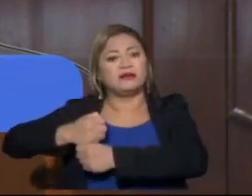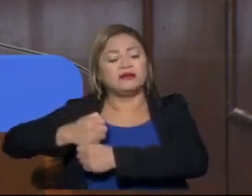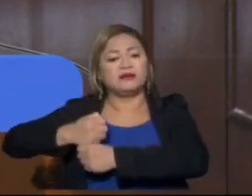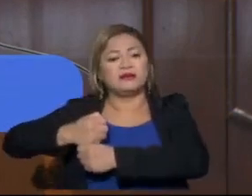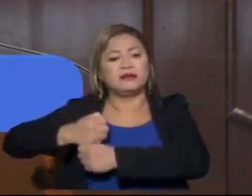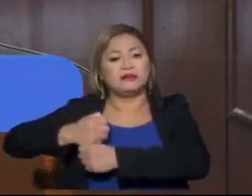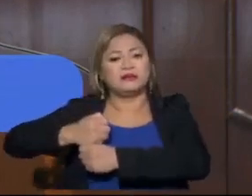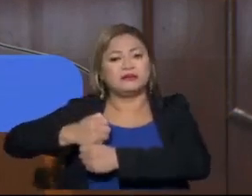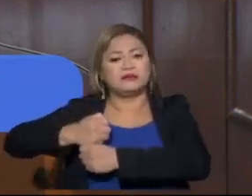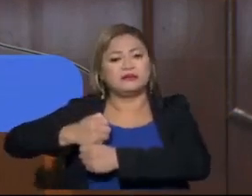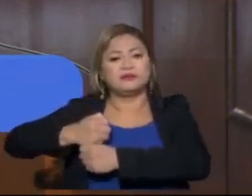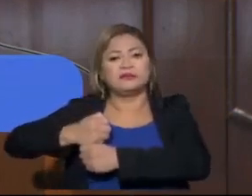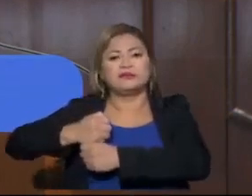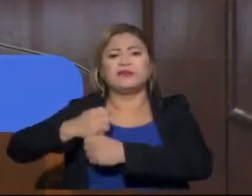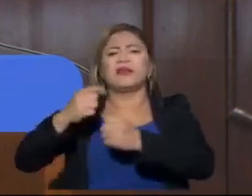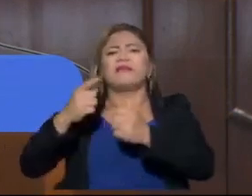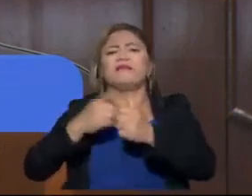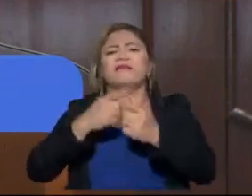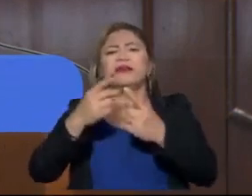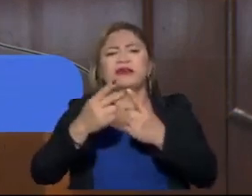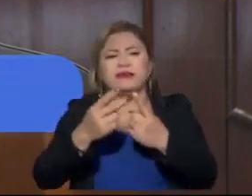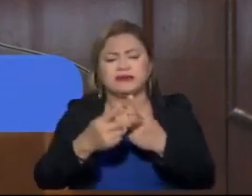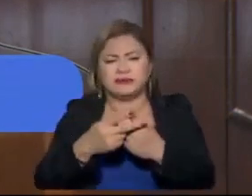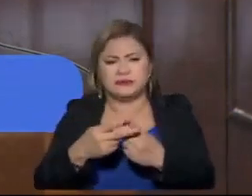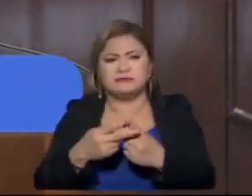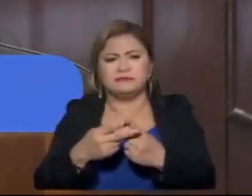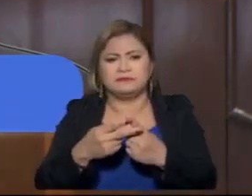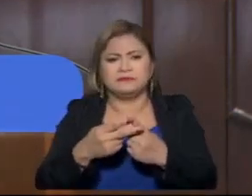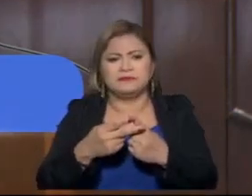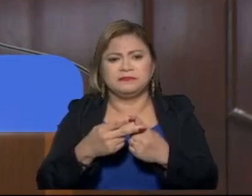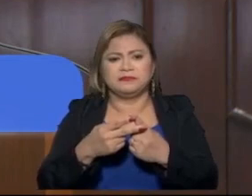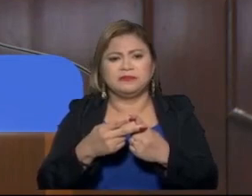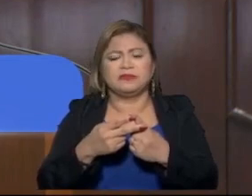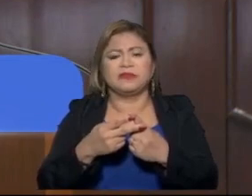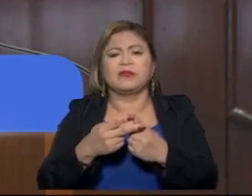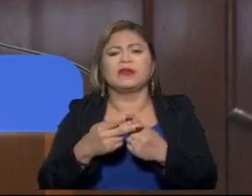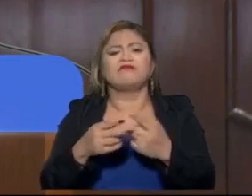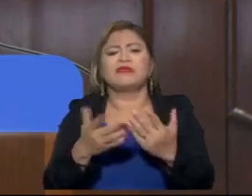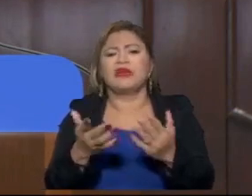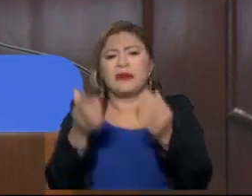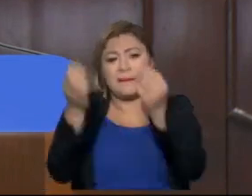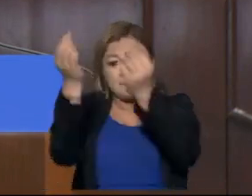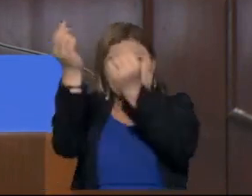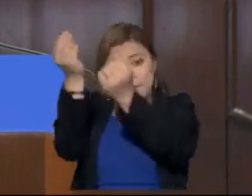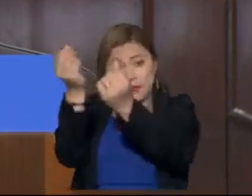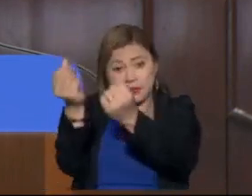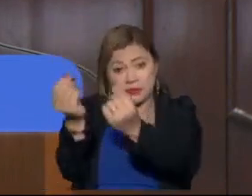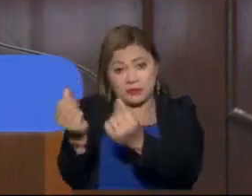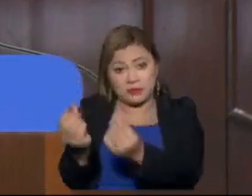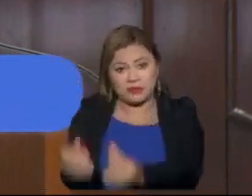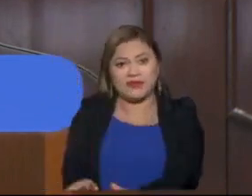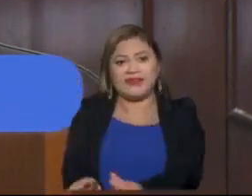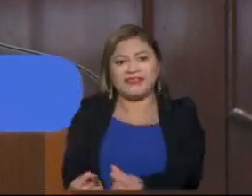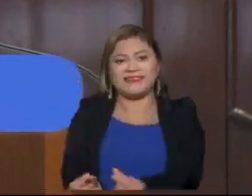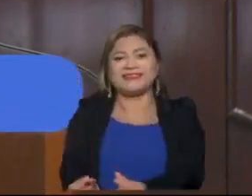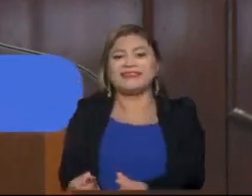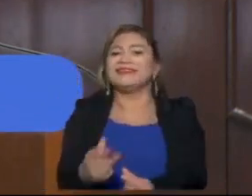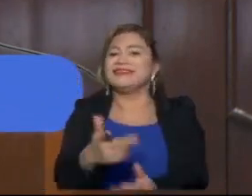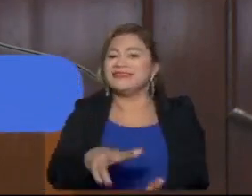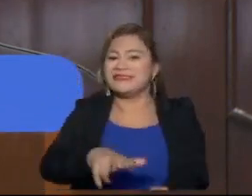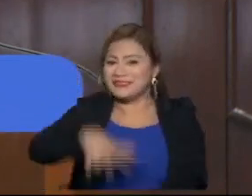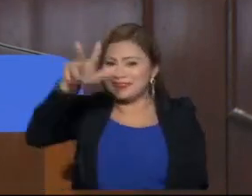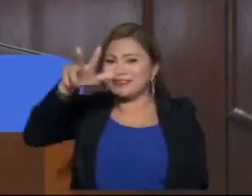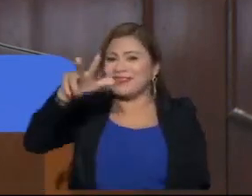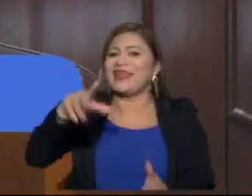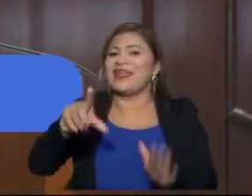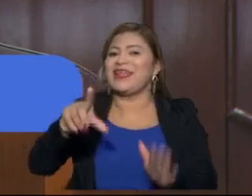judicial por primera vez sin recortes el presupuesto que corresponde por ley y aprobado